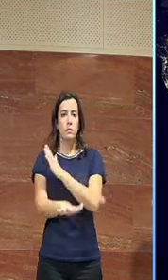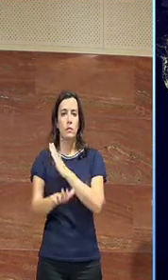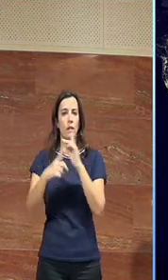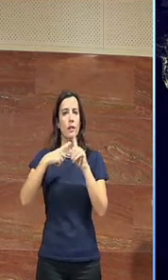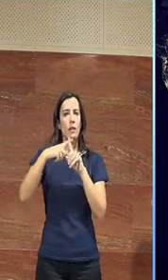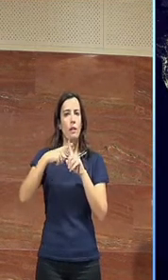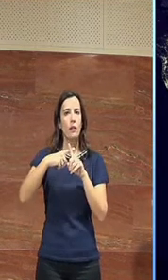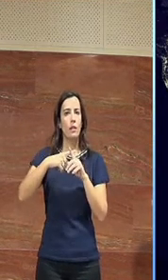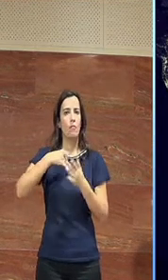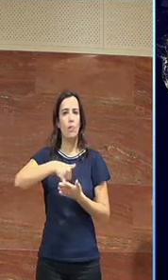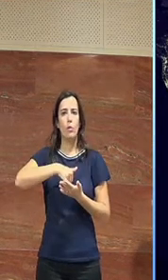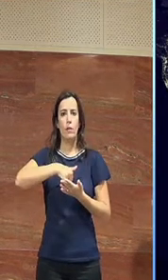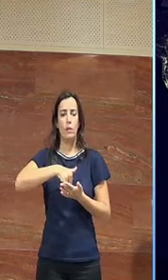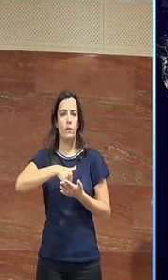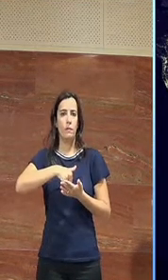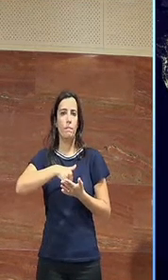de vulnerabilidad de los